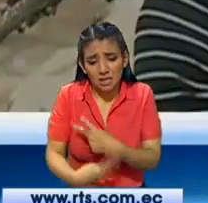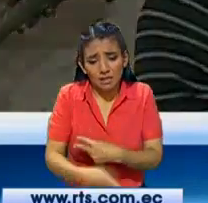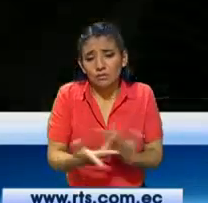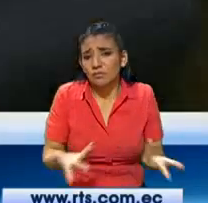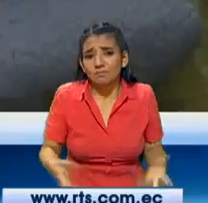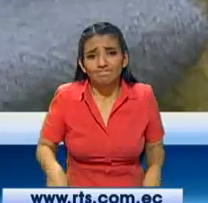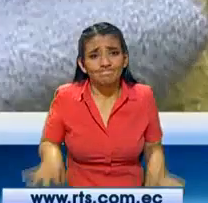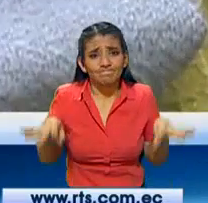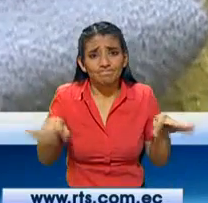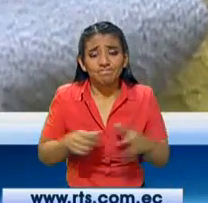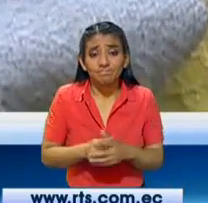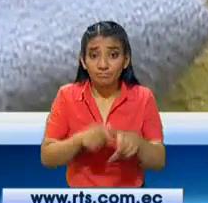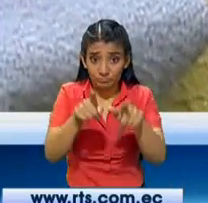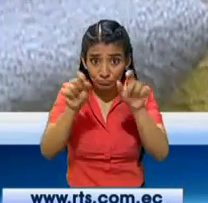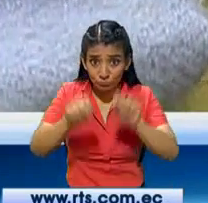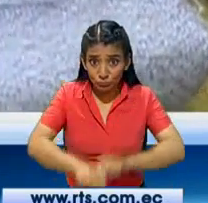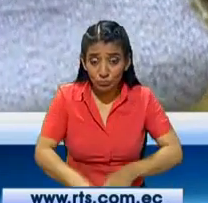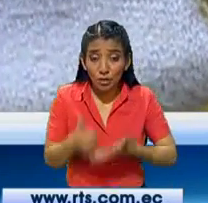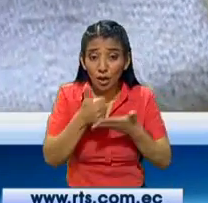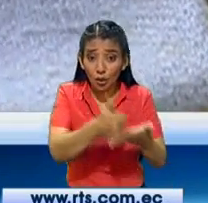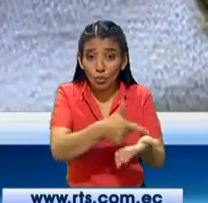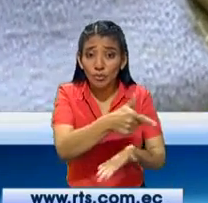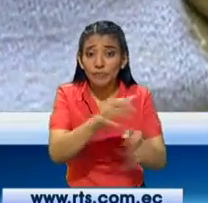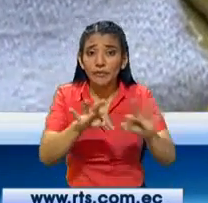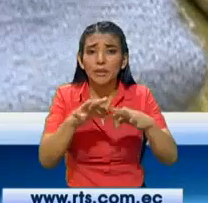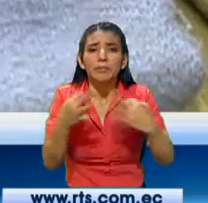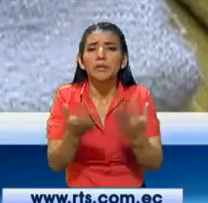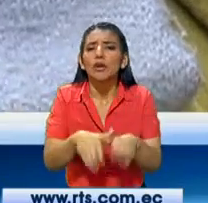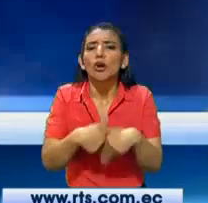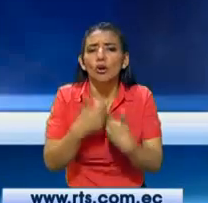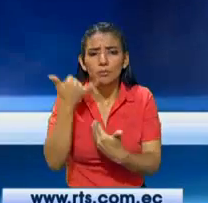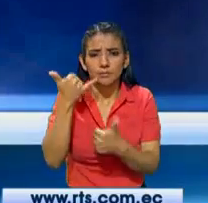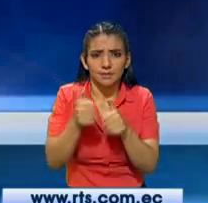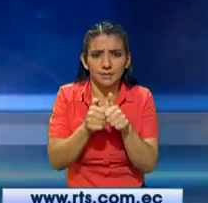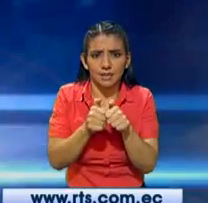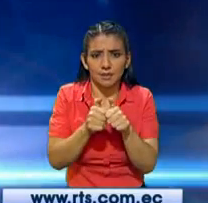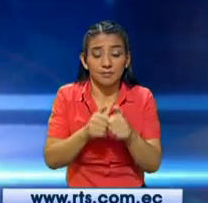calle. Usted puede ayudar a esta familia. Comuníquese al